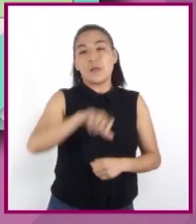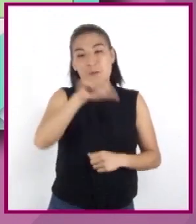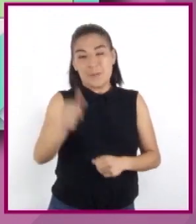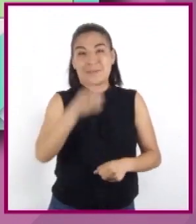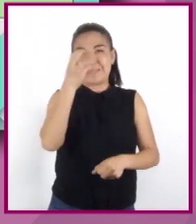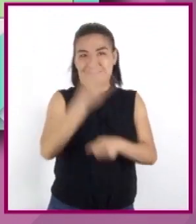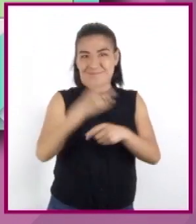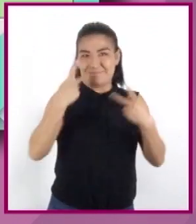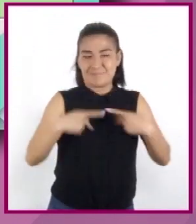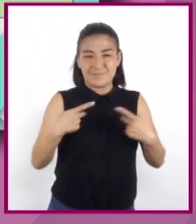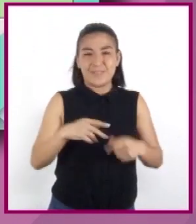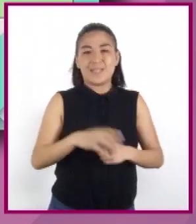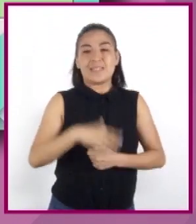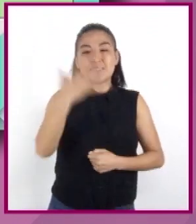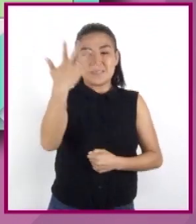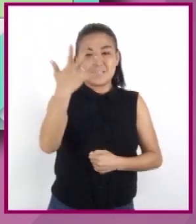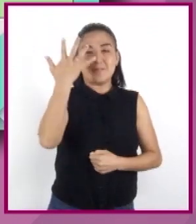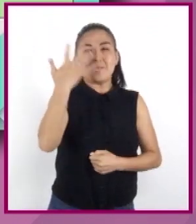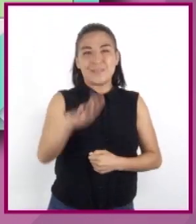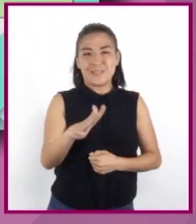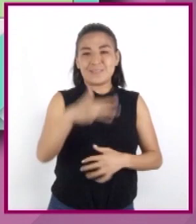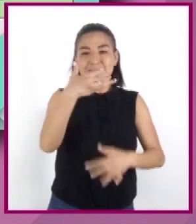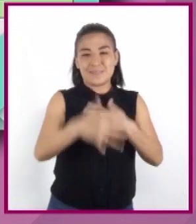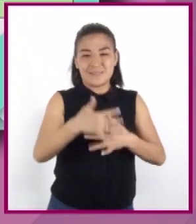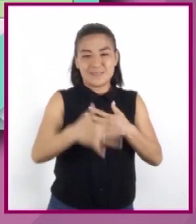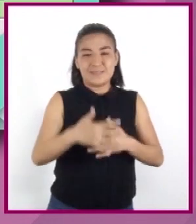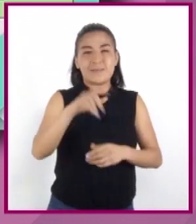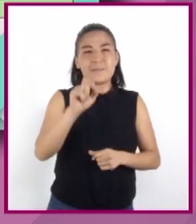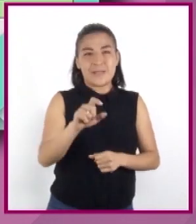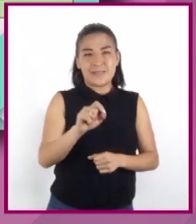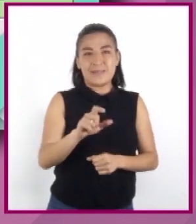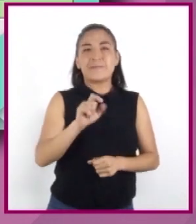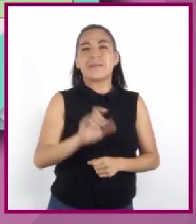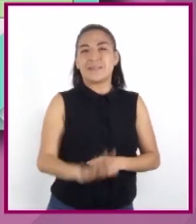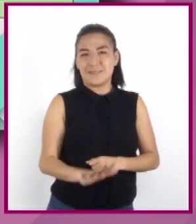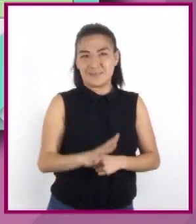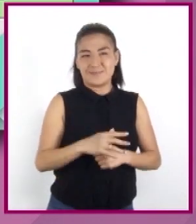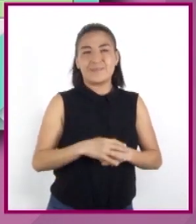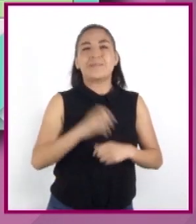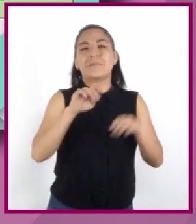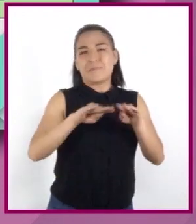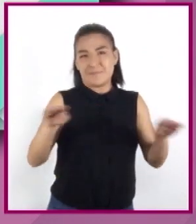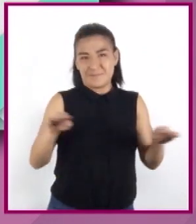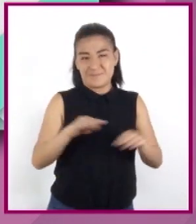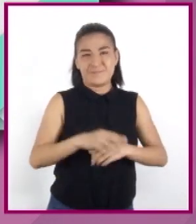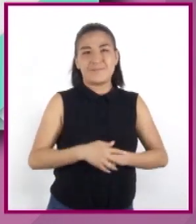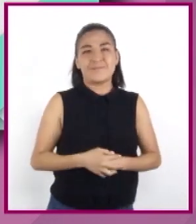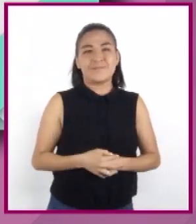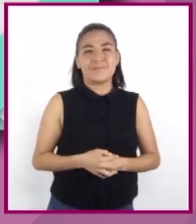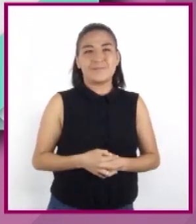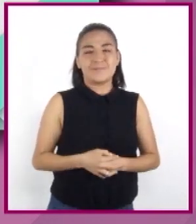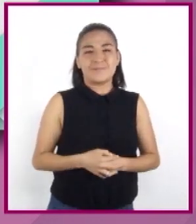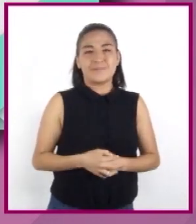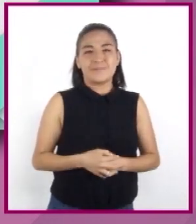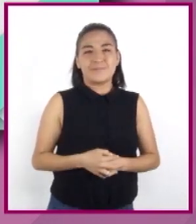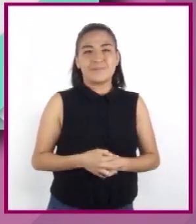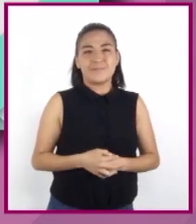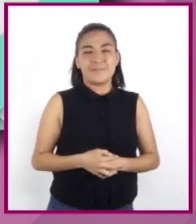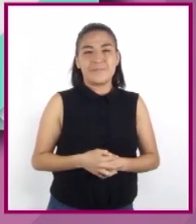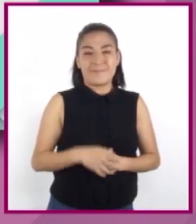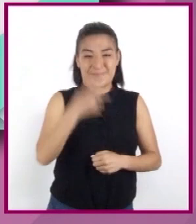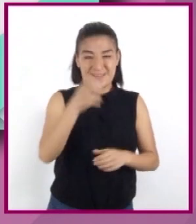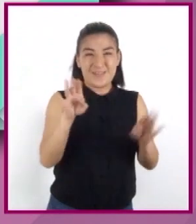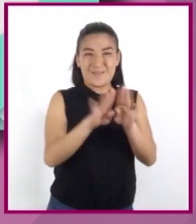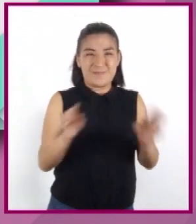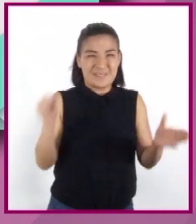persona, 5, 10, 15, 20 y 25 metros. Con los